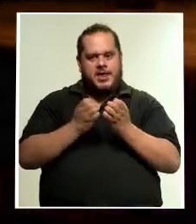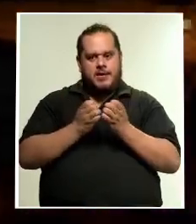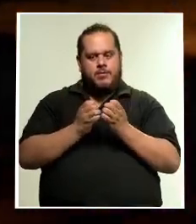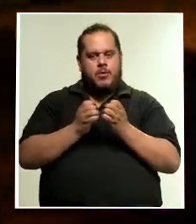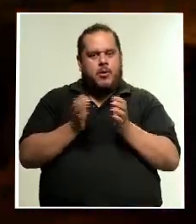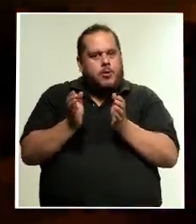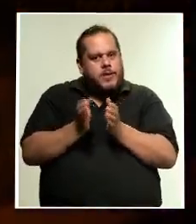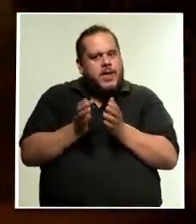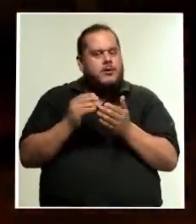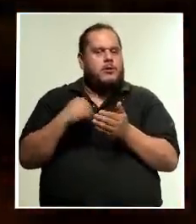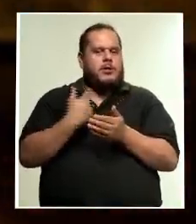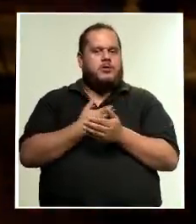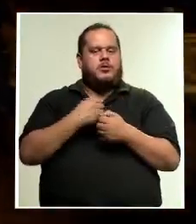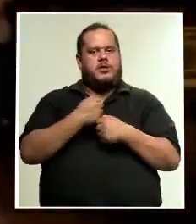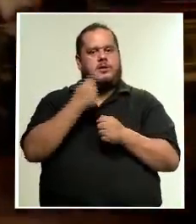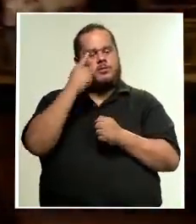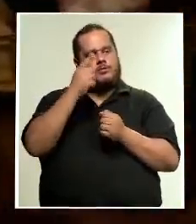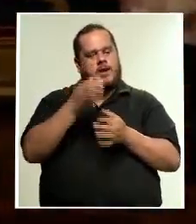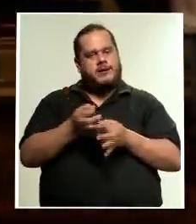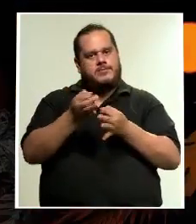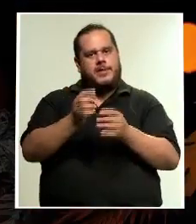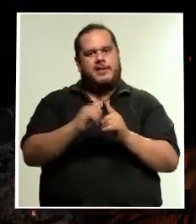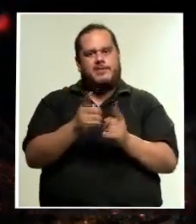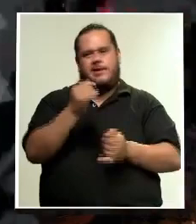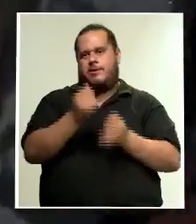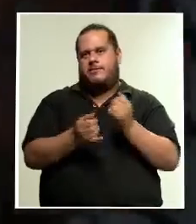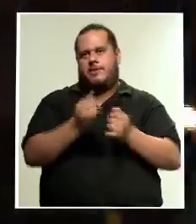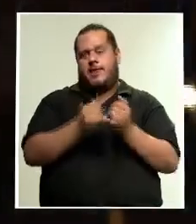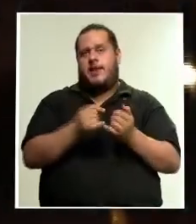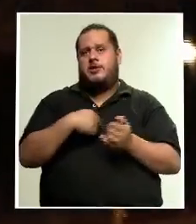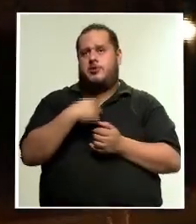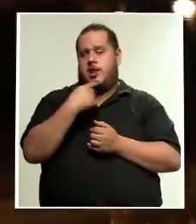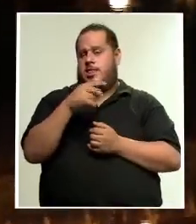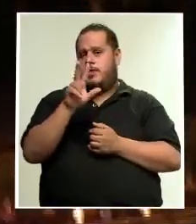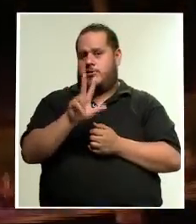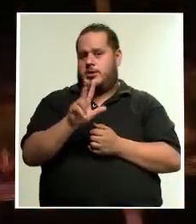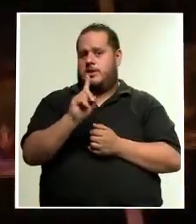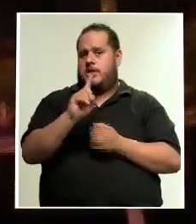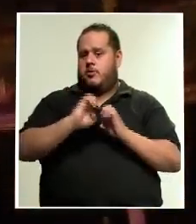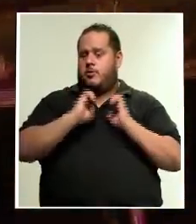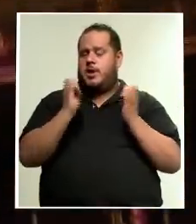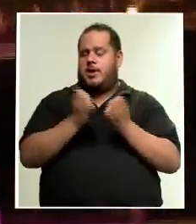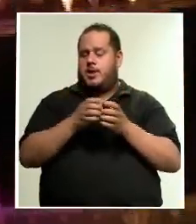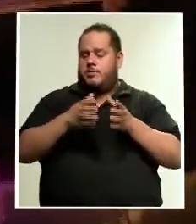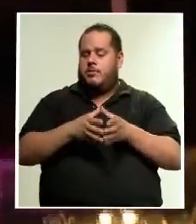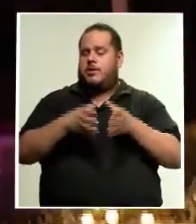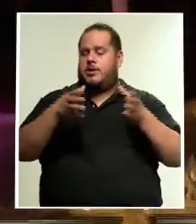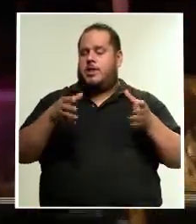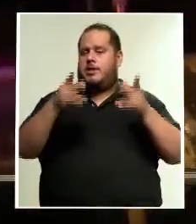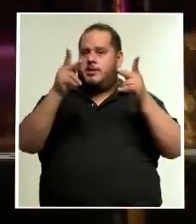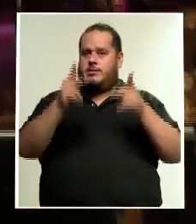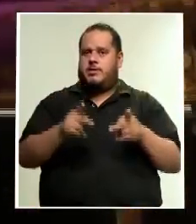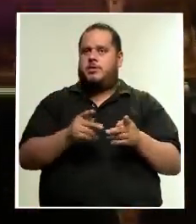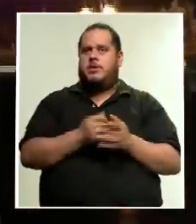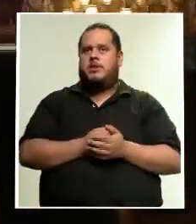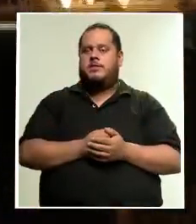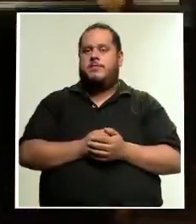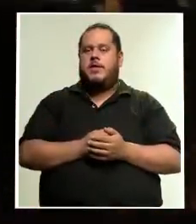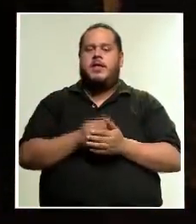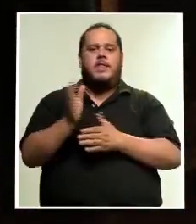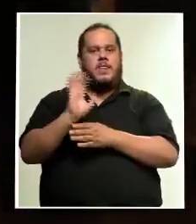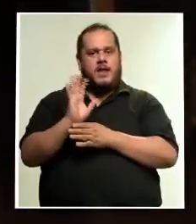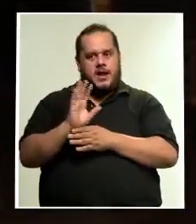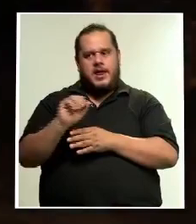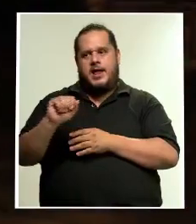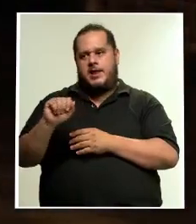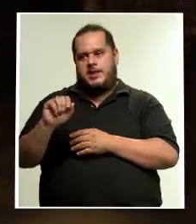para echar a andar, pero a fin de cuentas te menciono a tres de un equipo gigantesco de gente del canal, de la